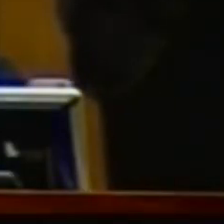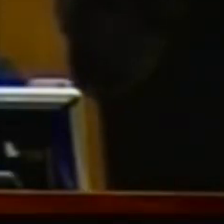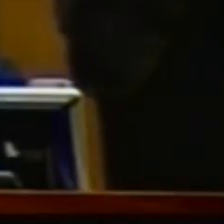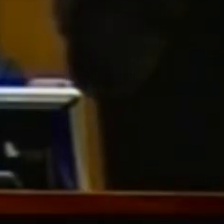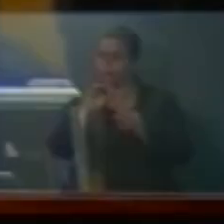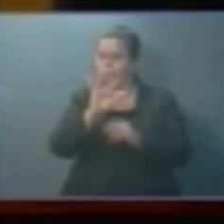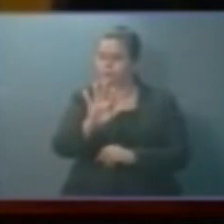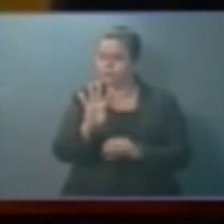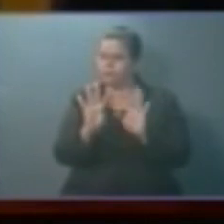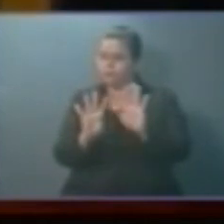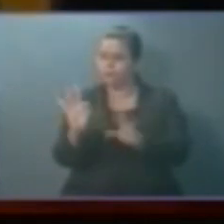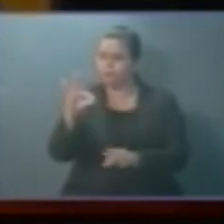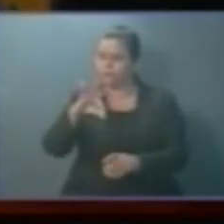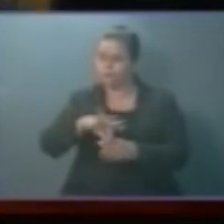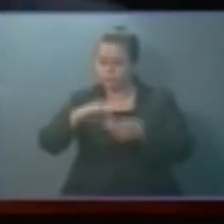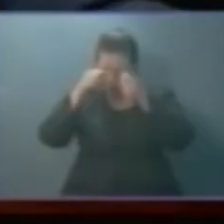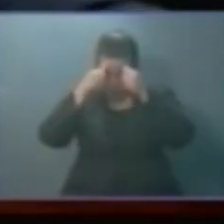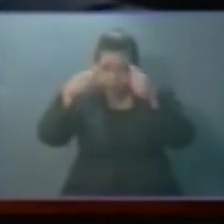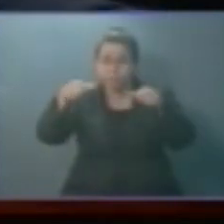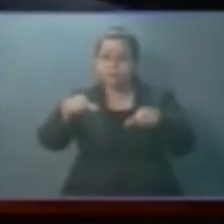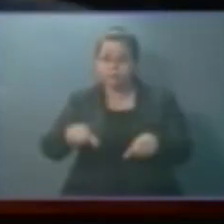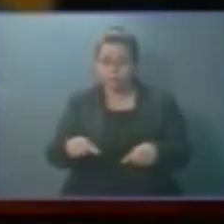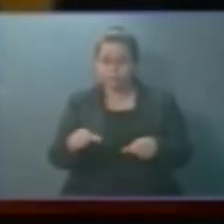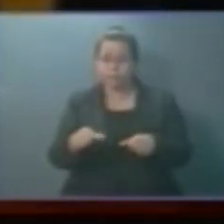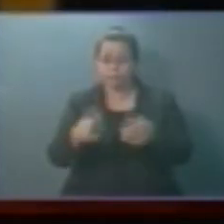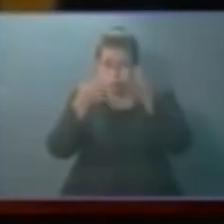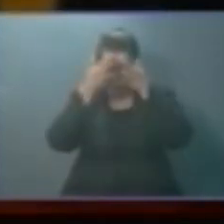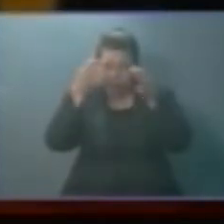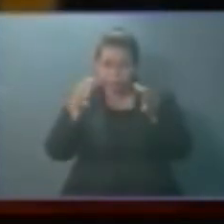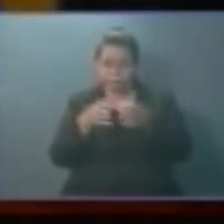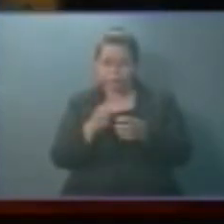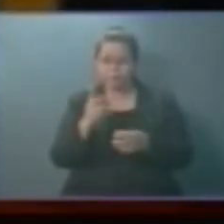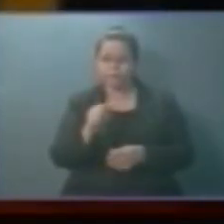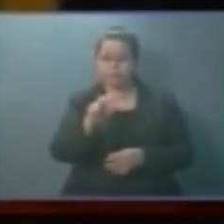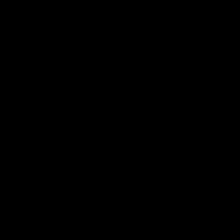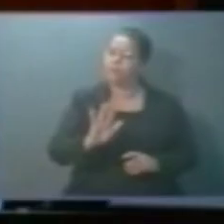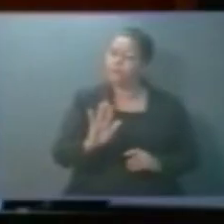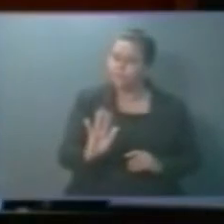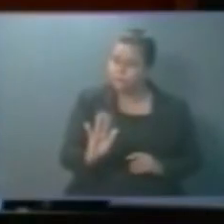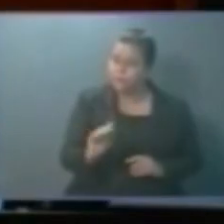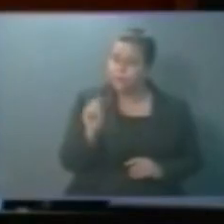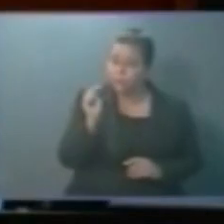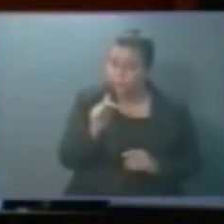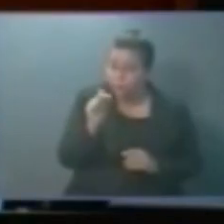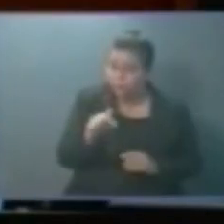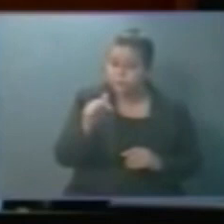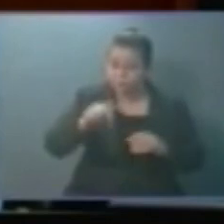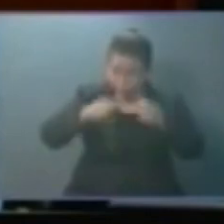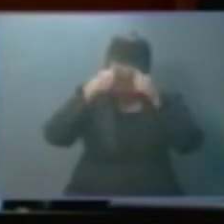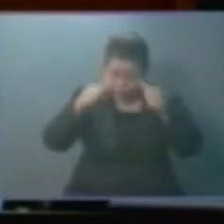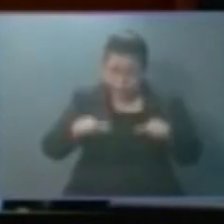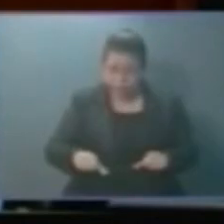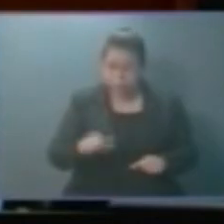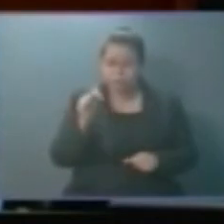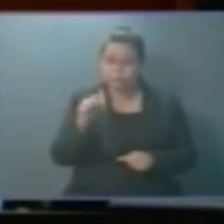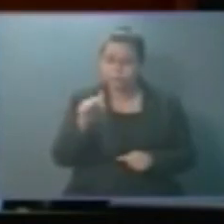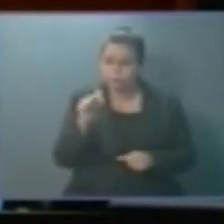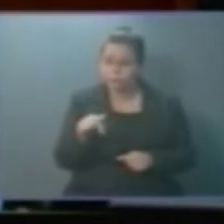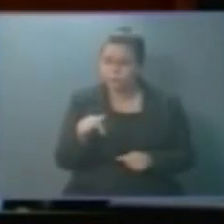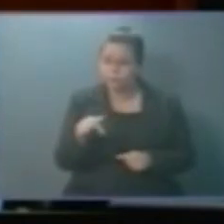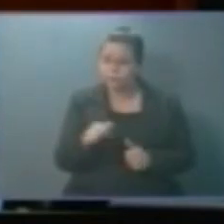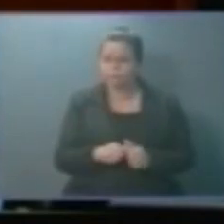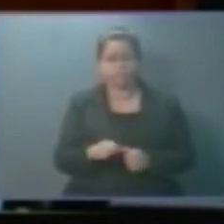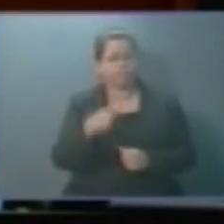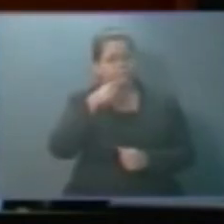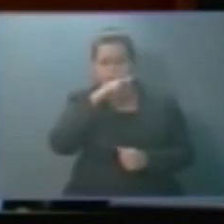los diputados de la fracción FMLN y dos del partido PDC. Lo que hoy se aprobó sin los votos